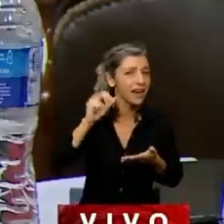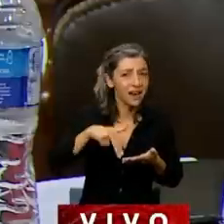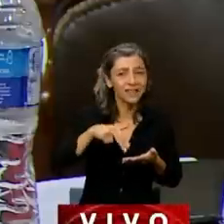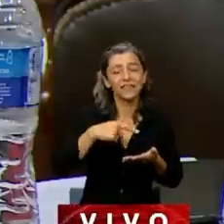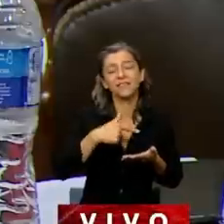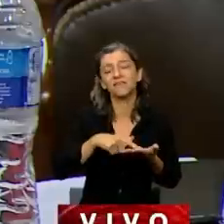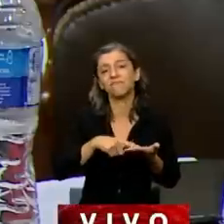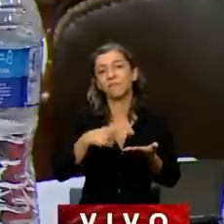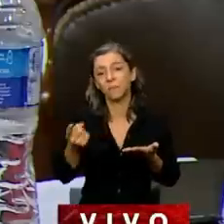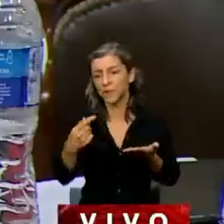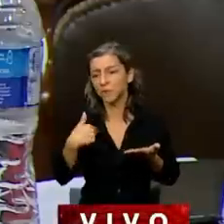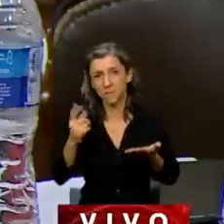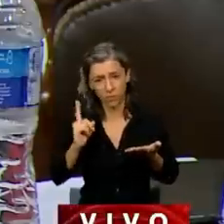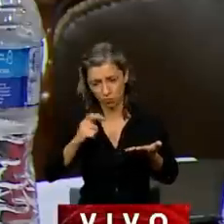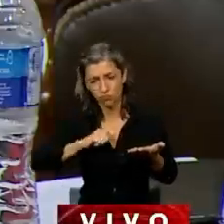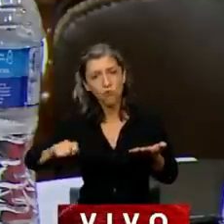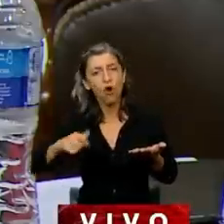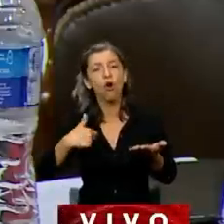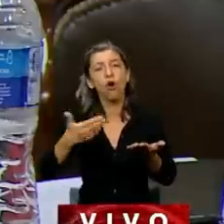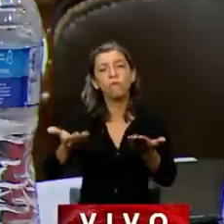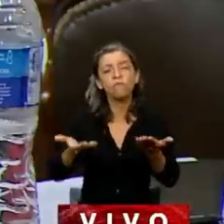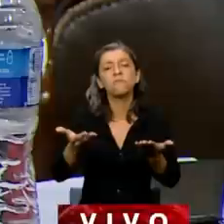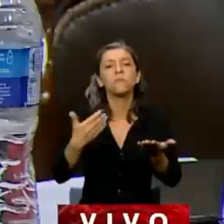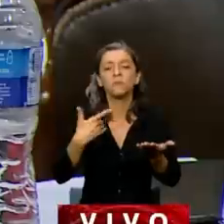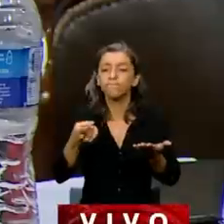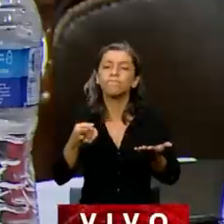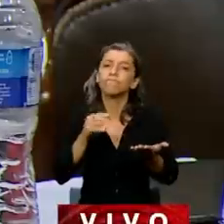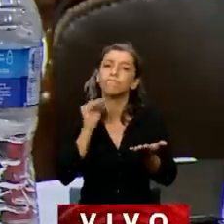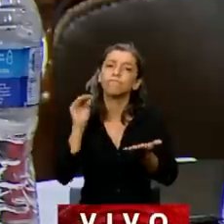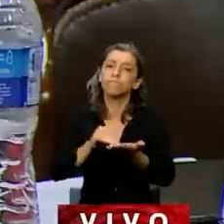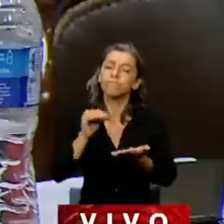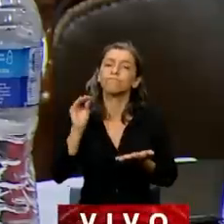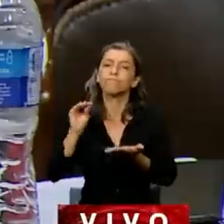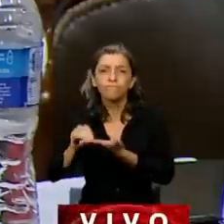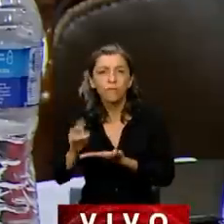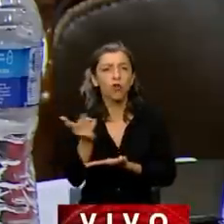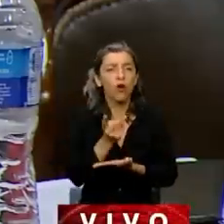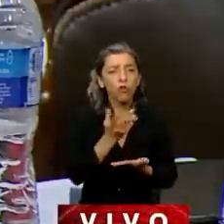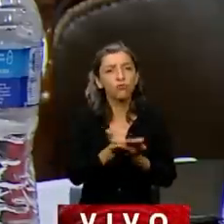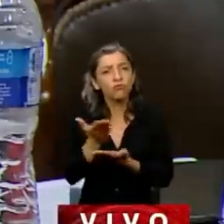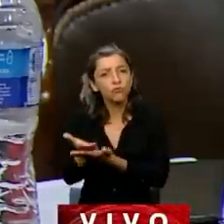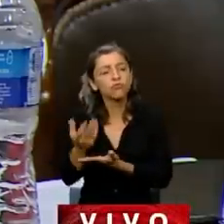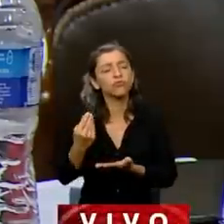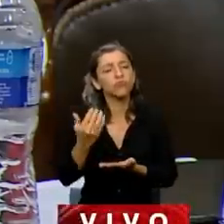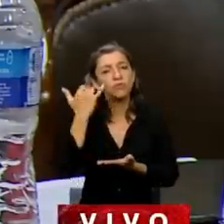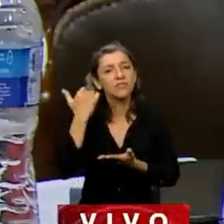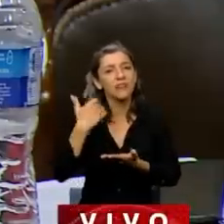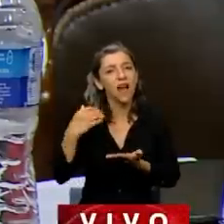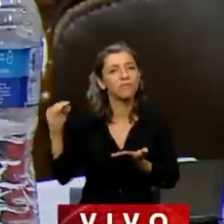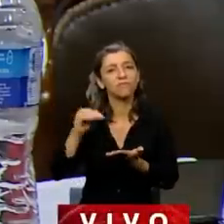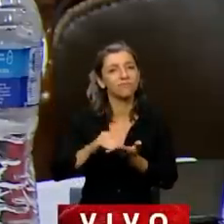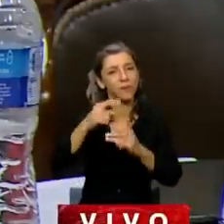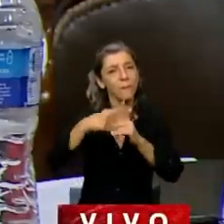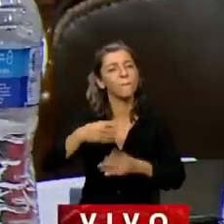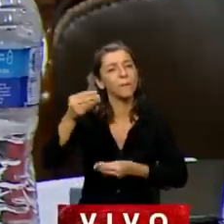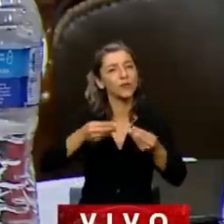ambos tenían destinados presupuestos específicos para el establecimiento de la formación de